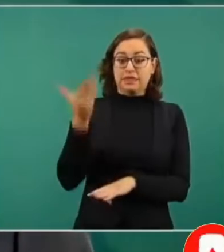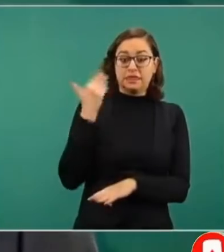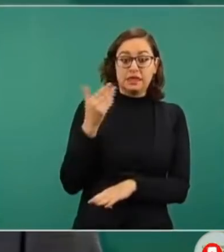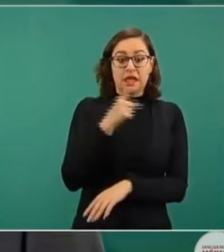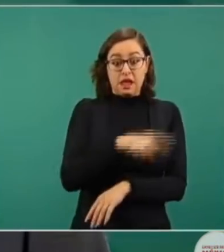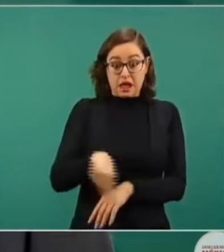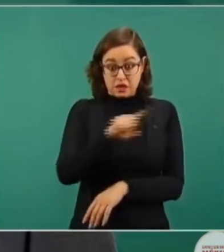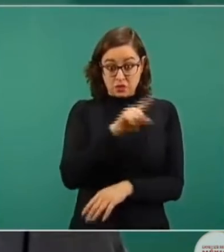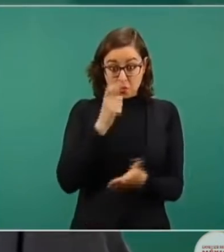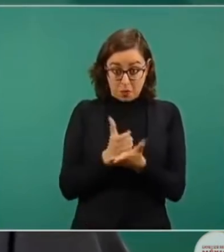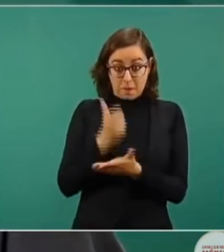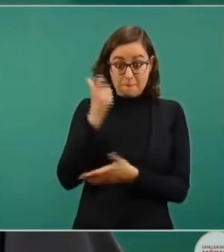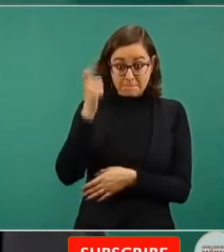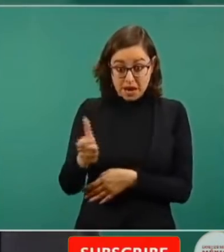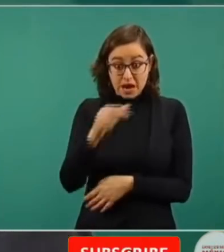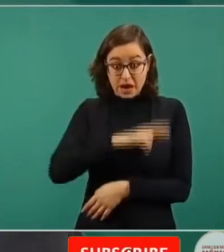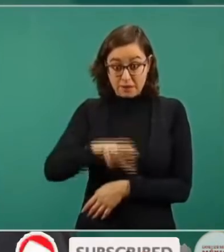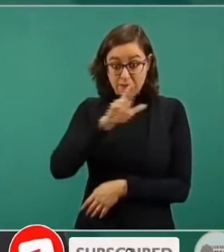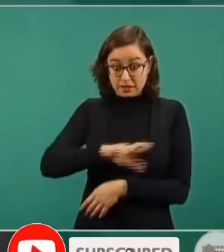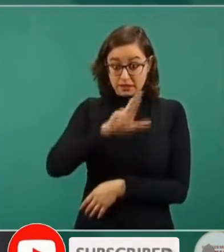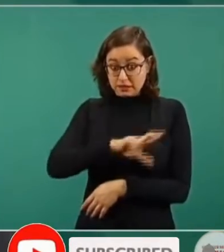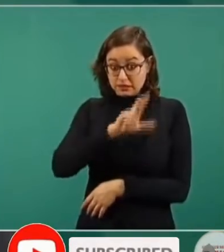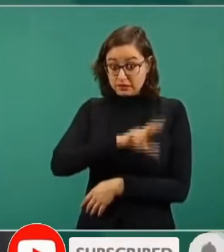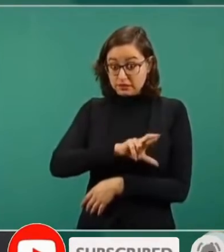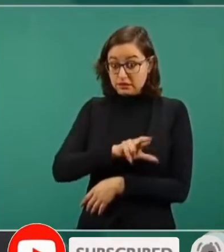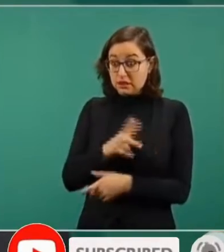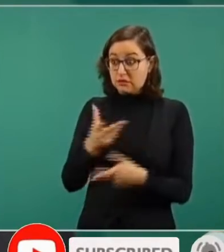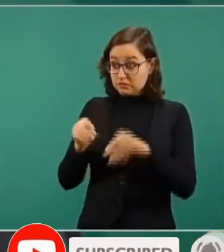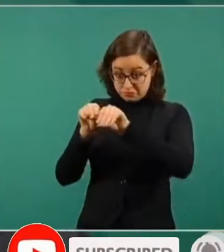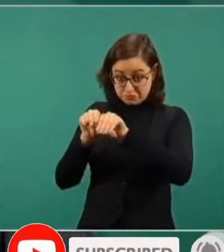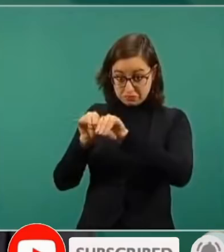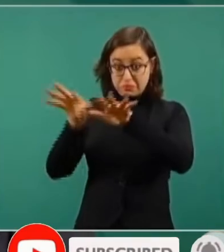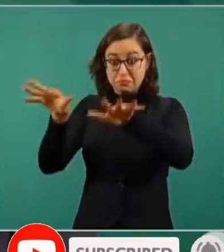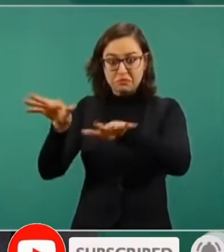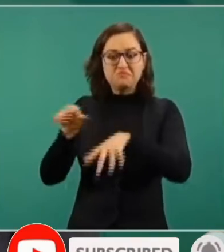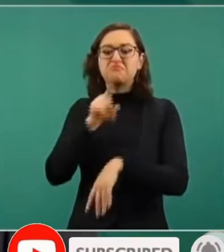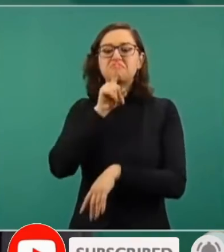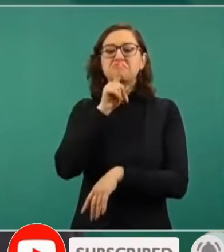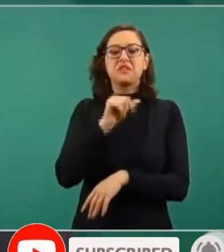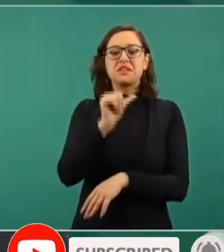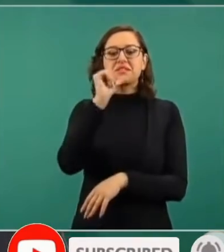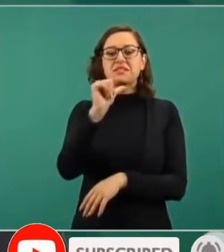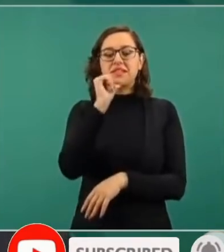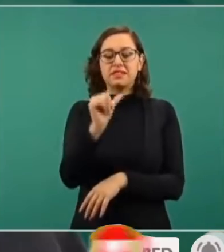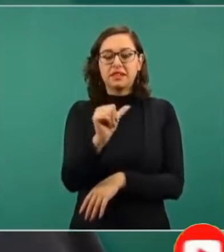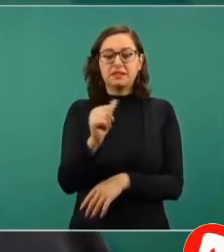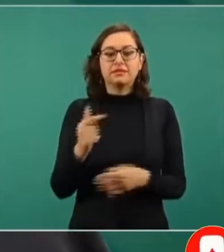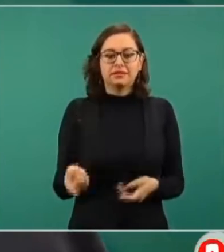red. Ese es otro modelo que viene de la ley salinista, ¿verdad? Esta